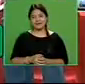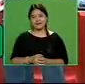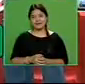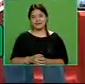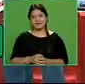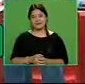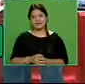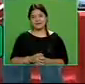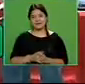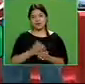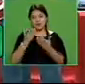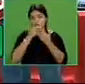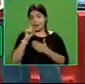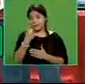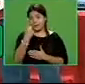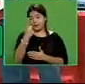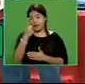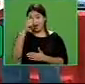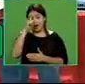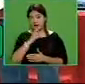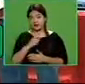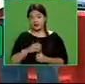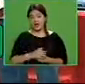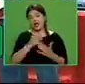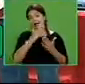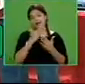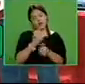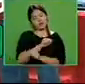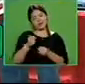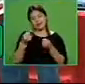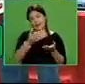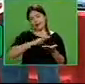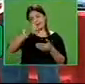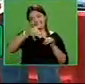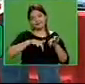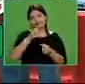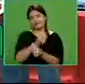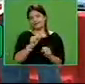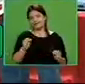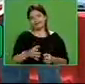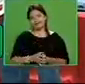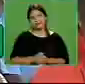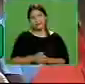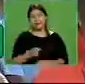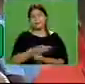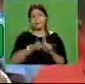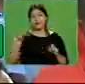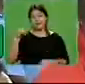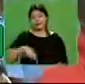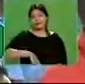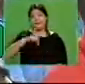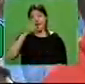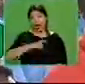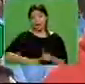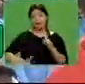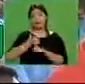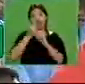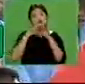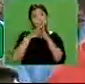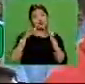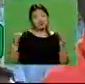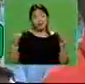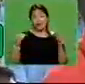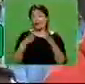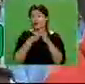Estás en primer año. En primaria, bueno, no pudimos darte la canaimita, ¿correcto? No. Nosotros este año estamos logrando que toda la